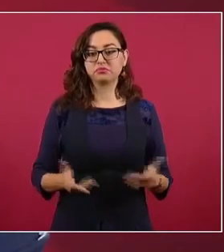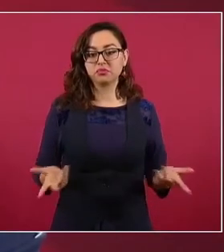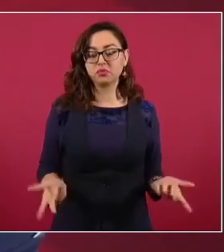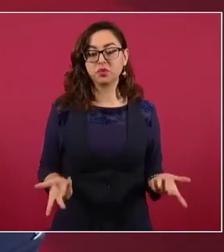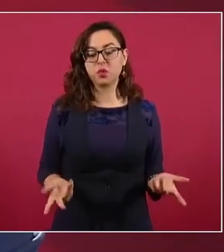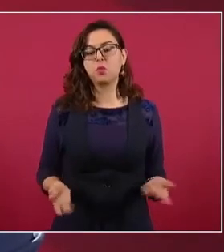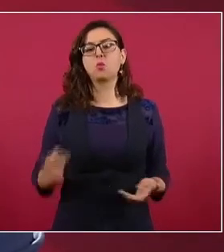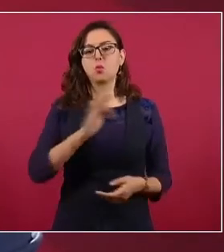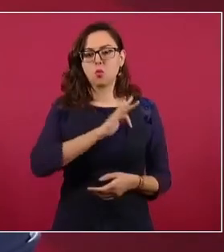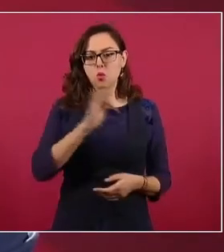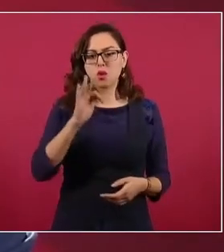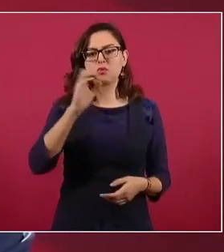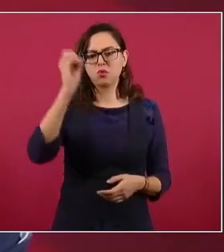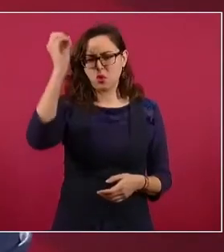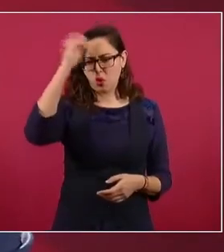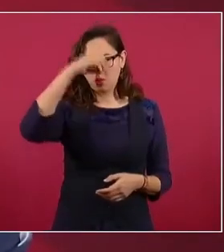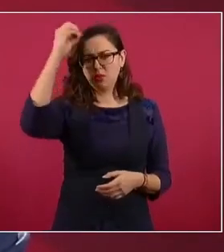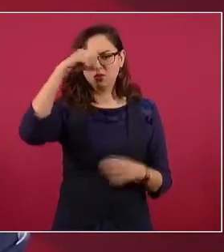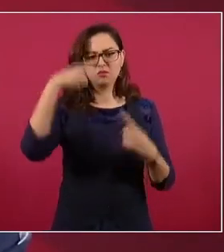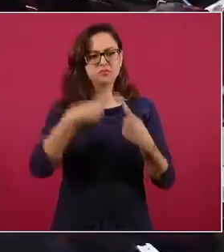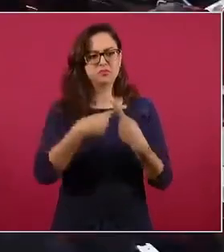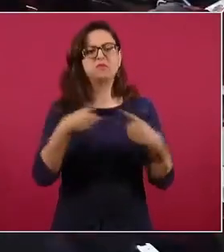pensando distinto si nos respetamos, ¿no?